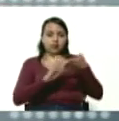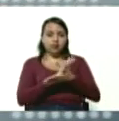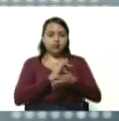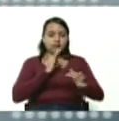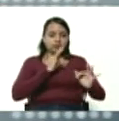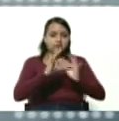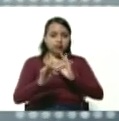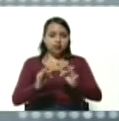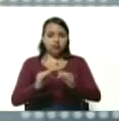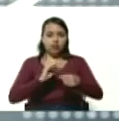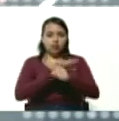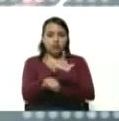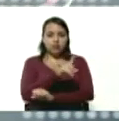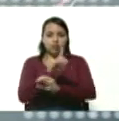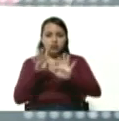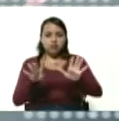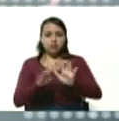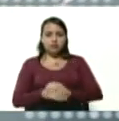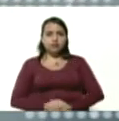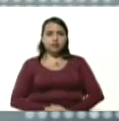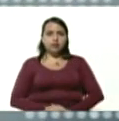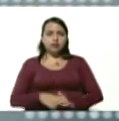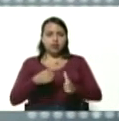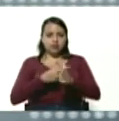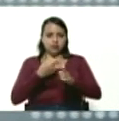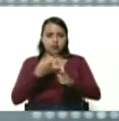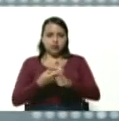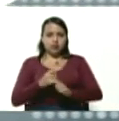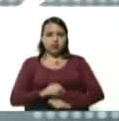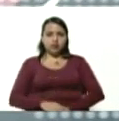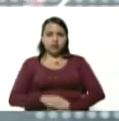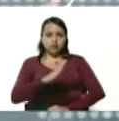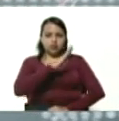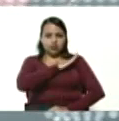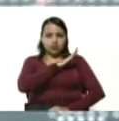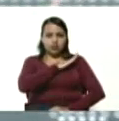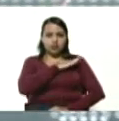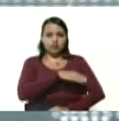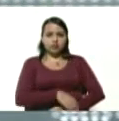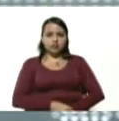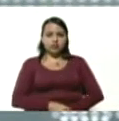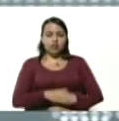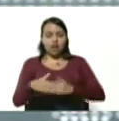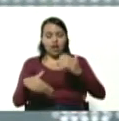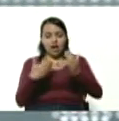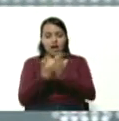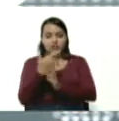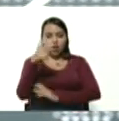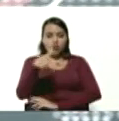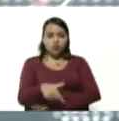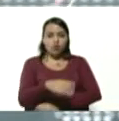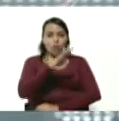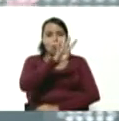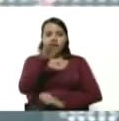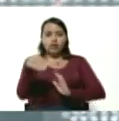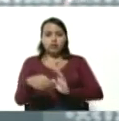COVID-19. Bueno, efectivamente, entonces, tenemos hasta el día de hoy 4